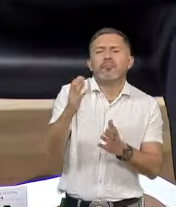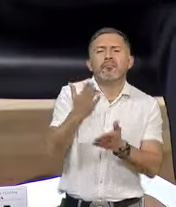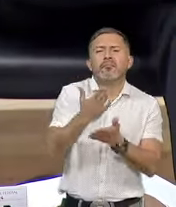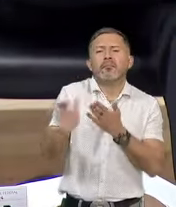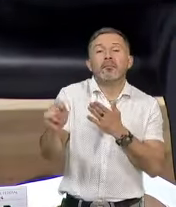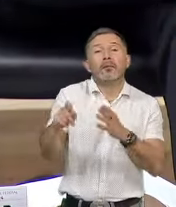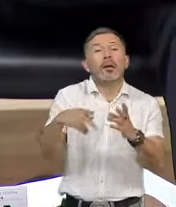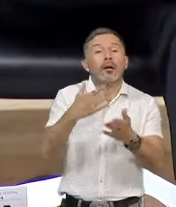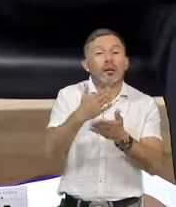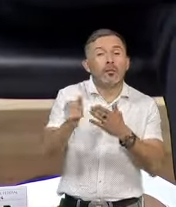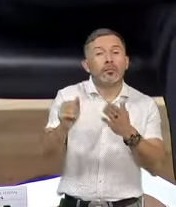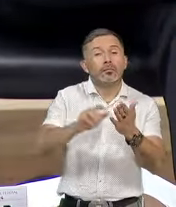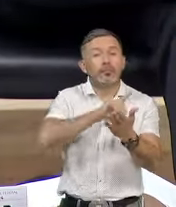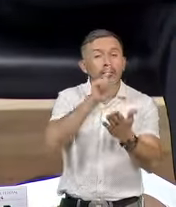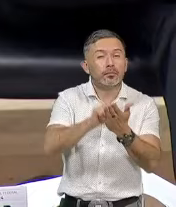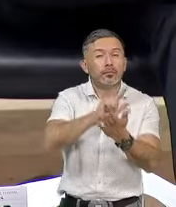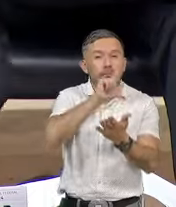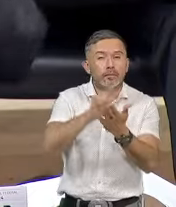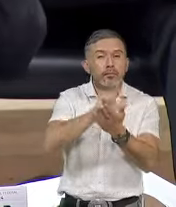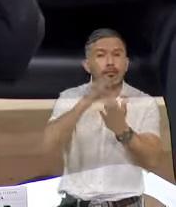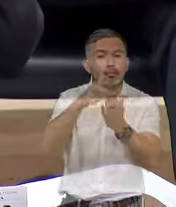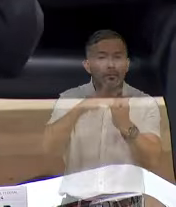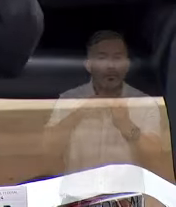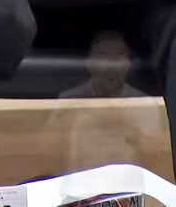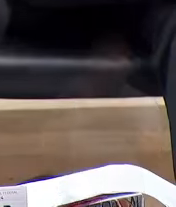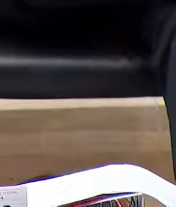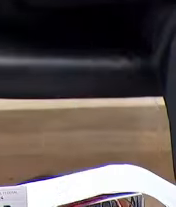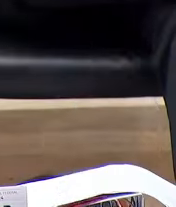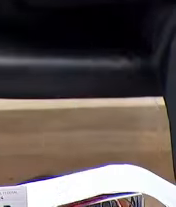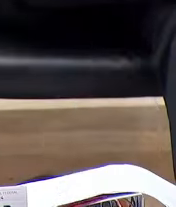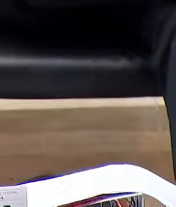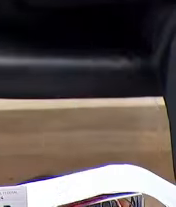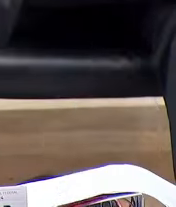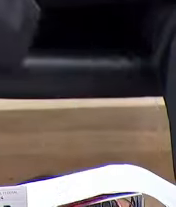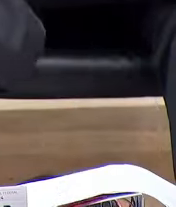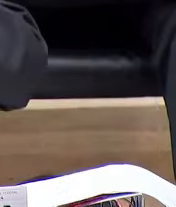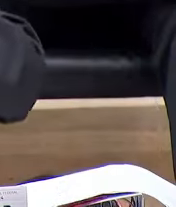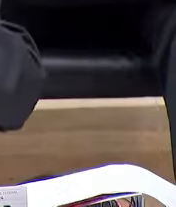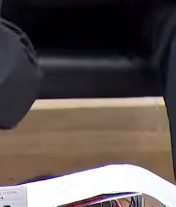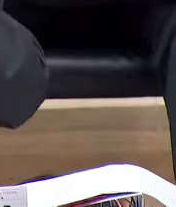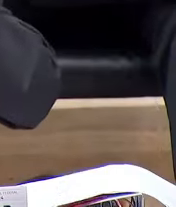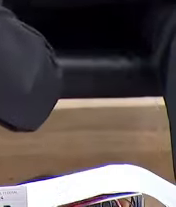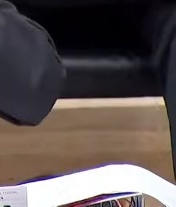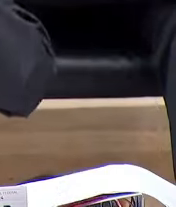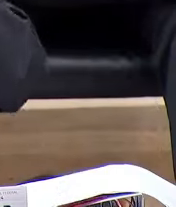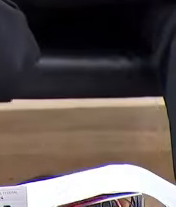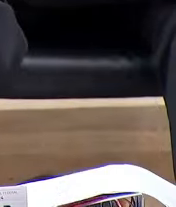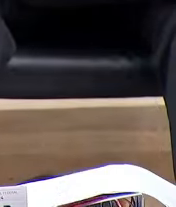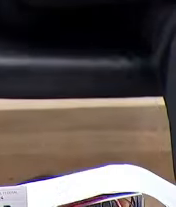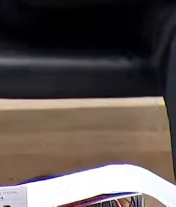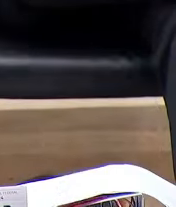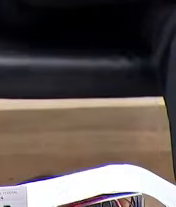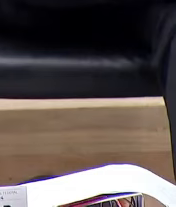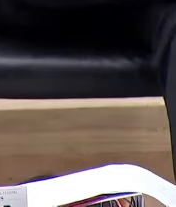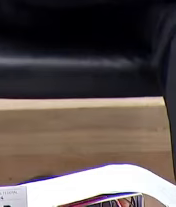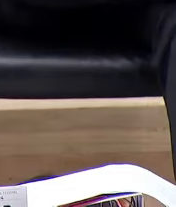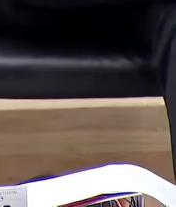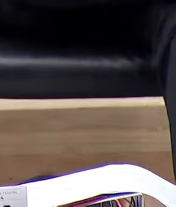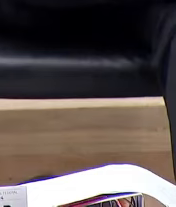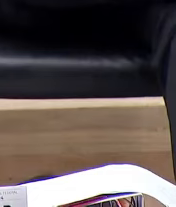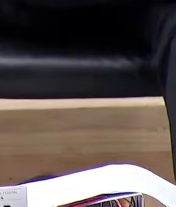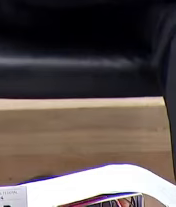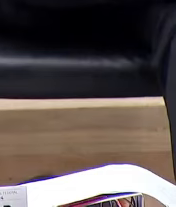rosario de legislación diciendo ya no es tiempo ya si nos equivocamos ya ni modo ya lo parimos Ahora hay que